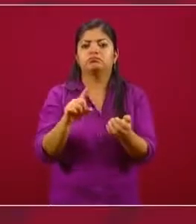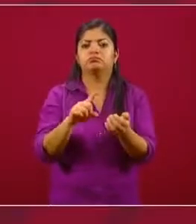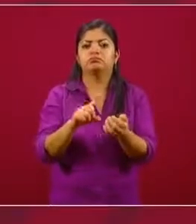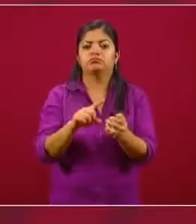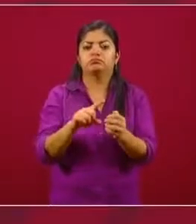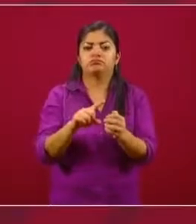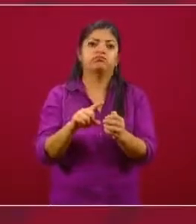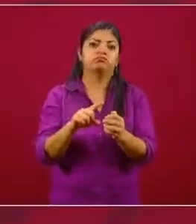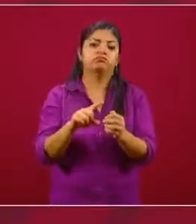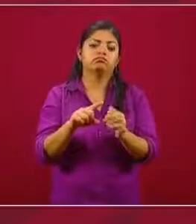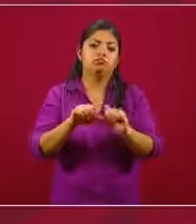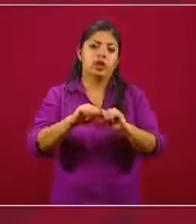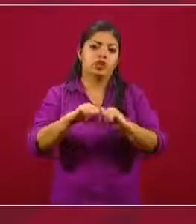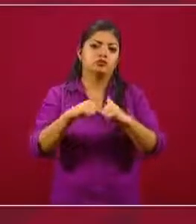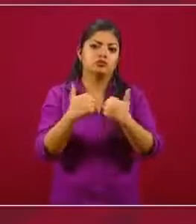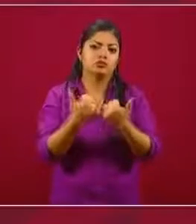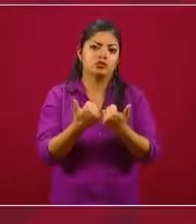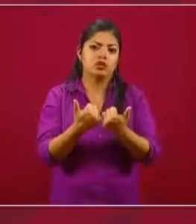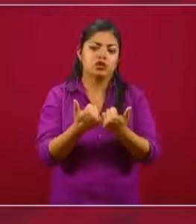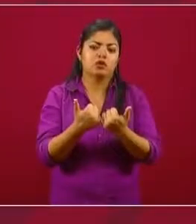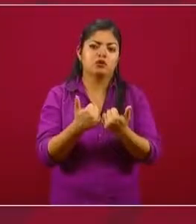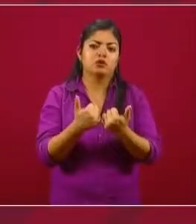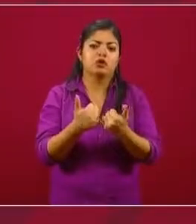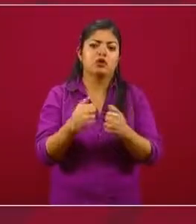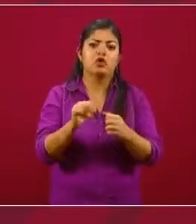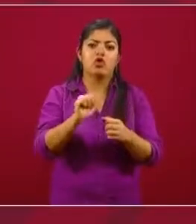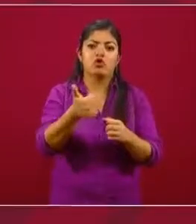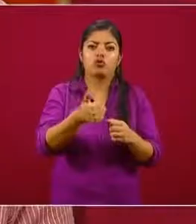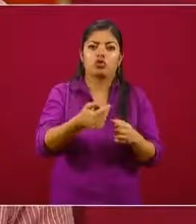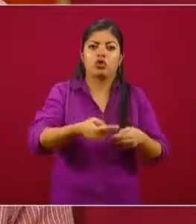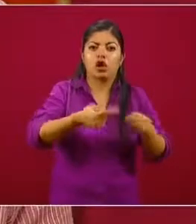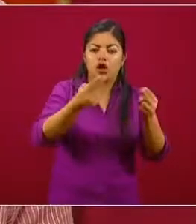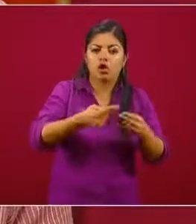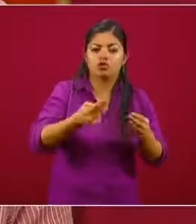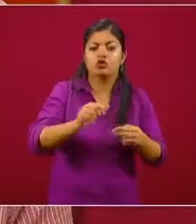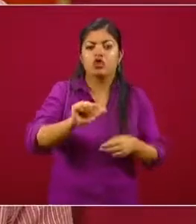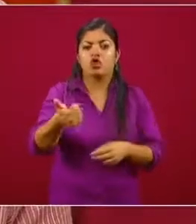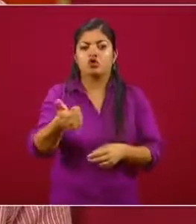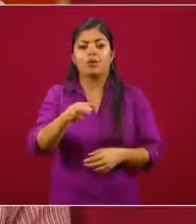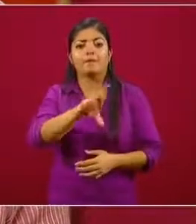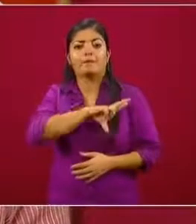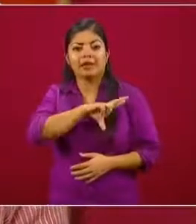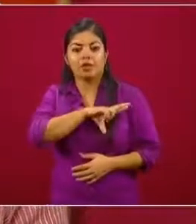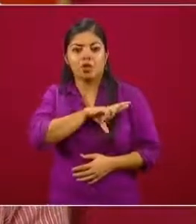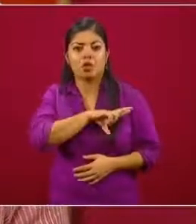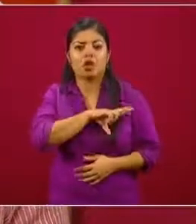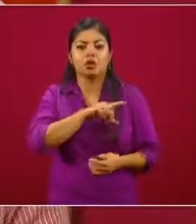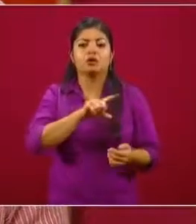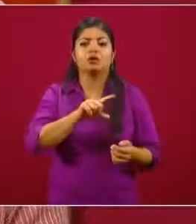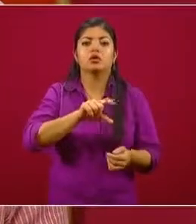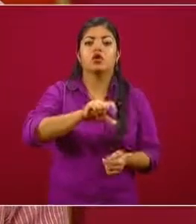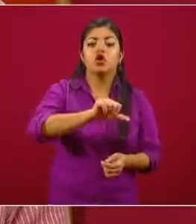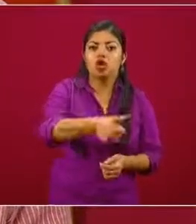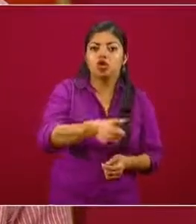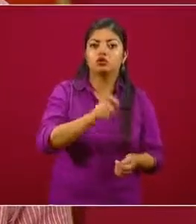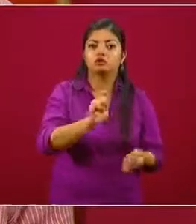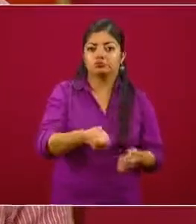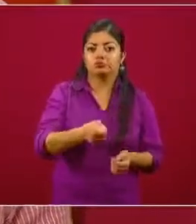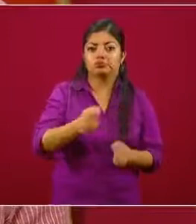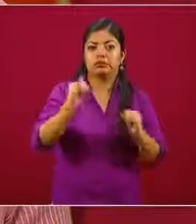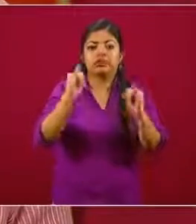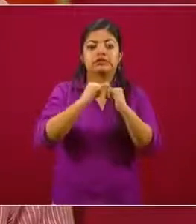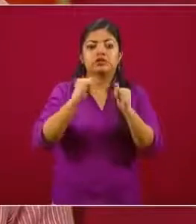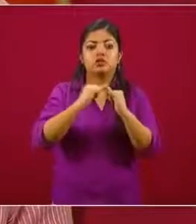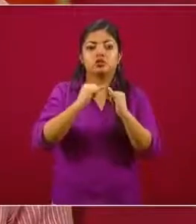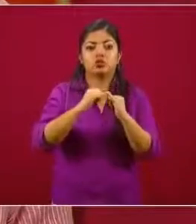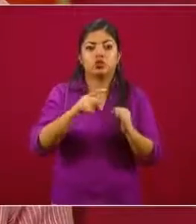organismos privados, corporativos, y otros también basados en la experiencia científica y técnica de instituciones